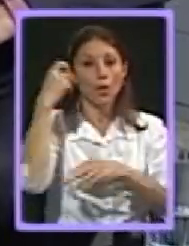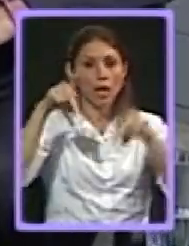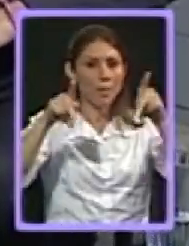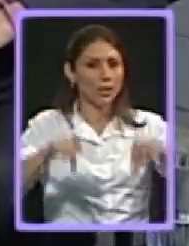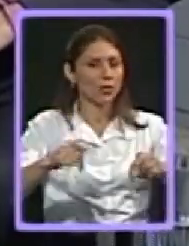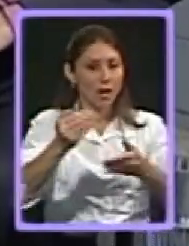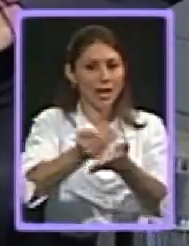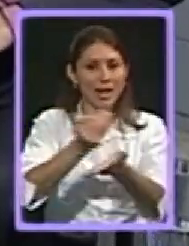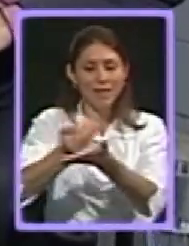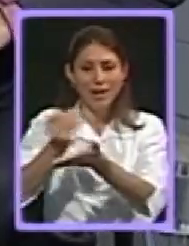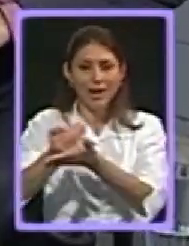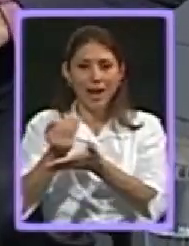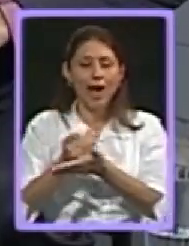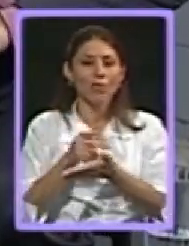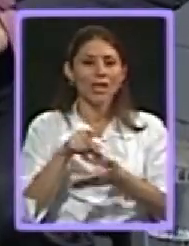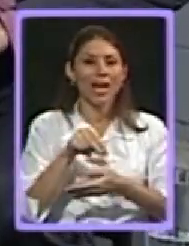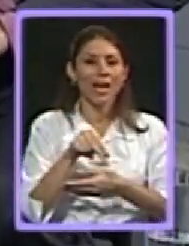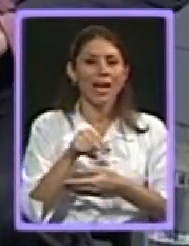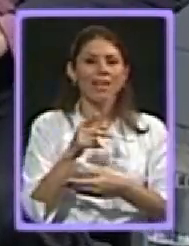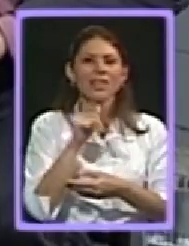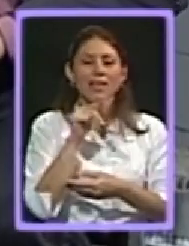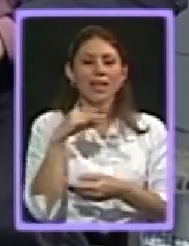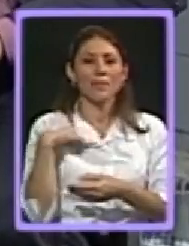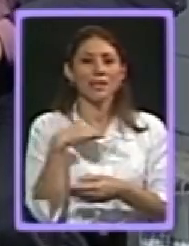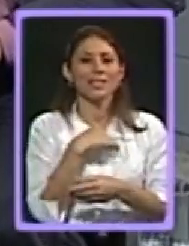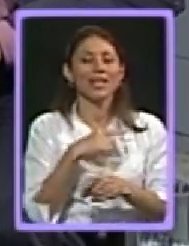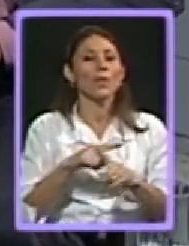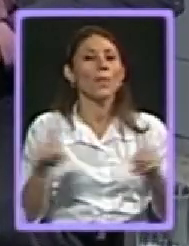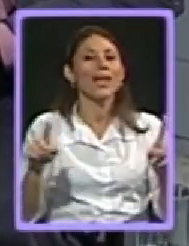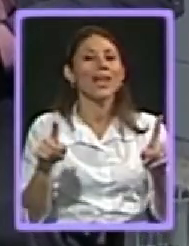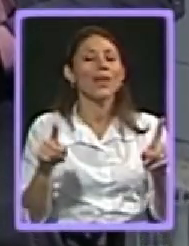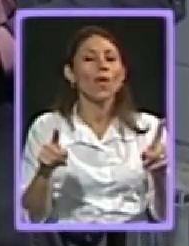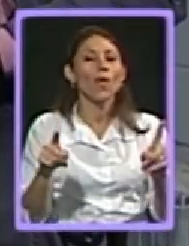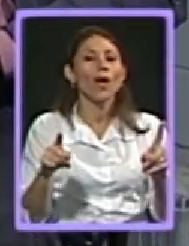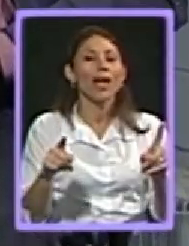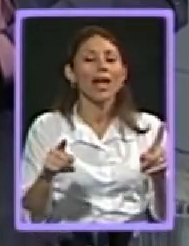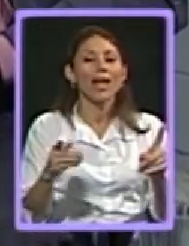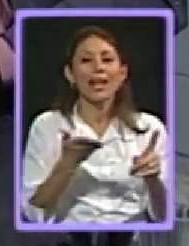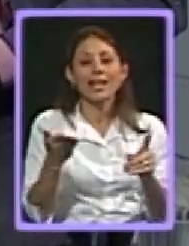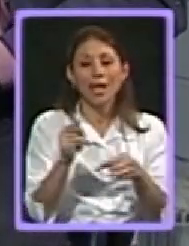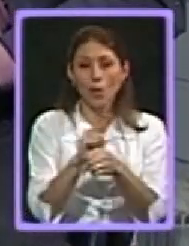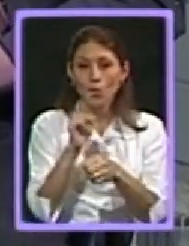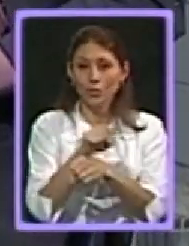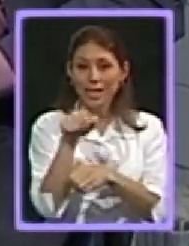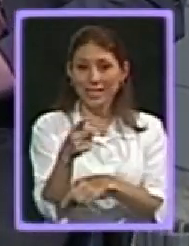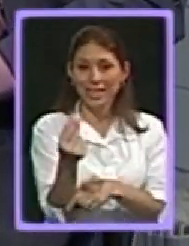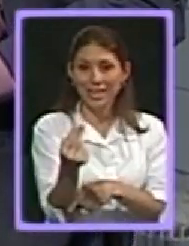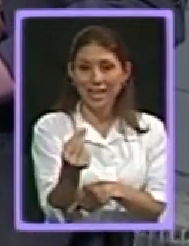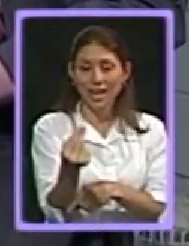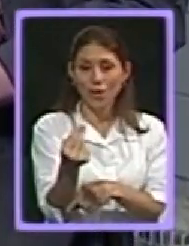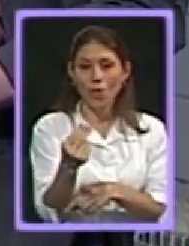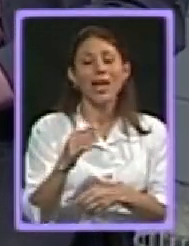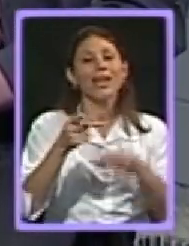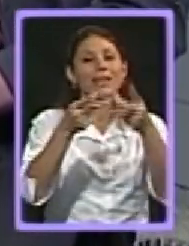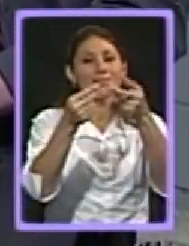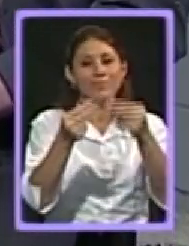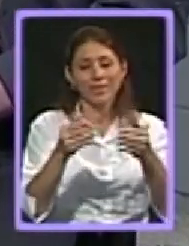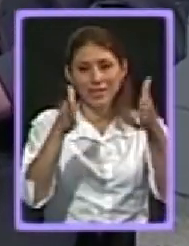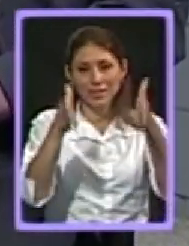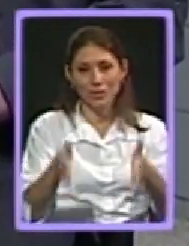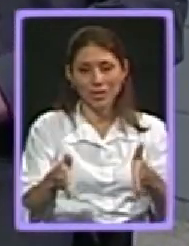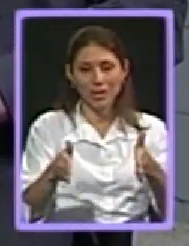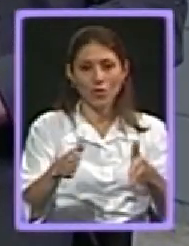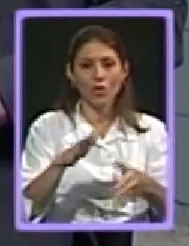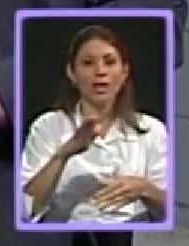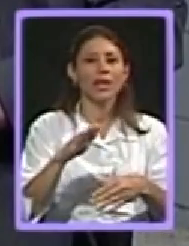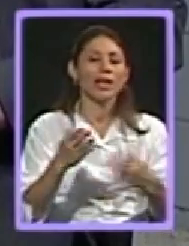recauda en general es el ministerio, pero el que el que gira es usted y sus gentes. Por